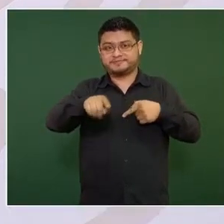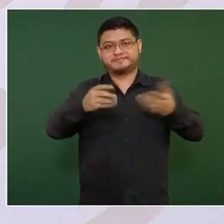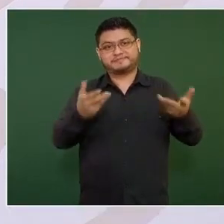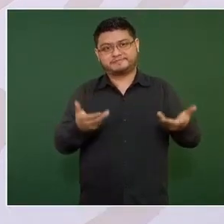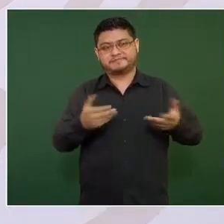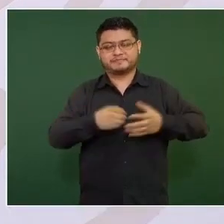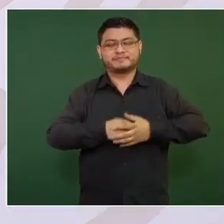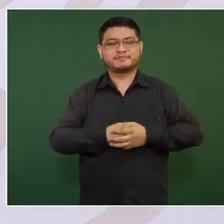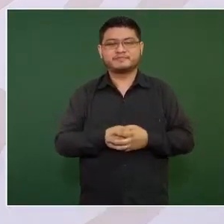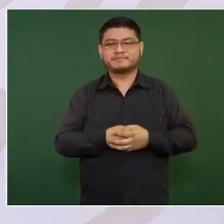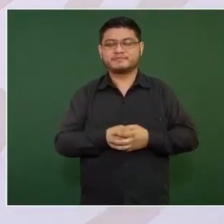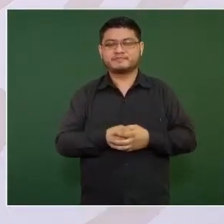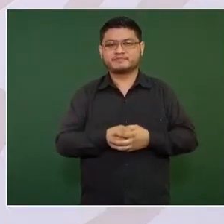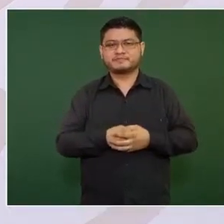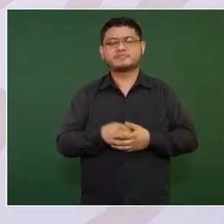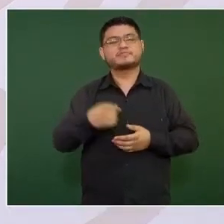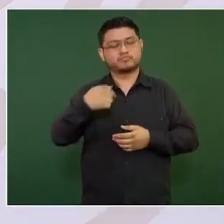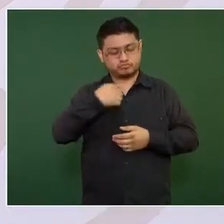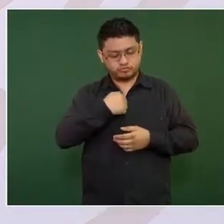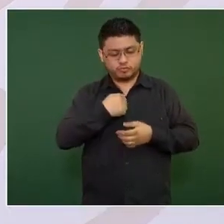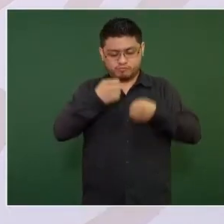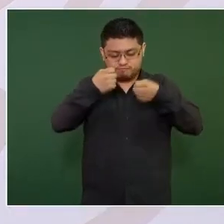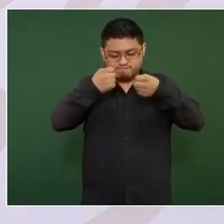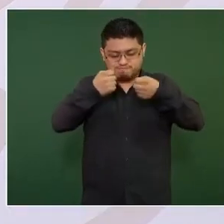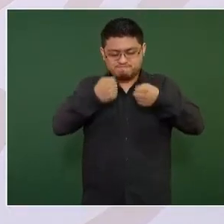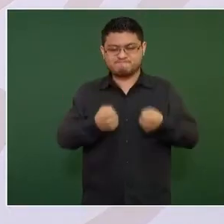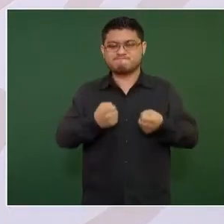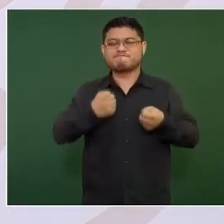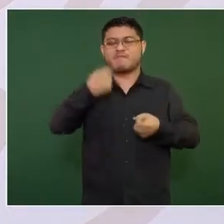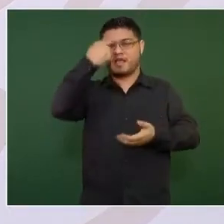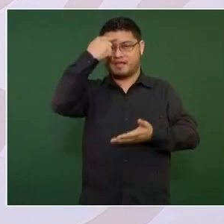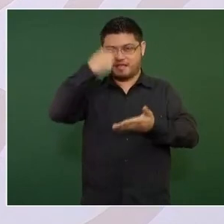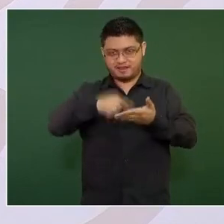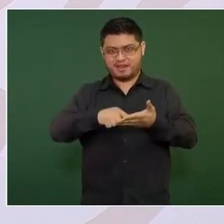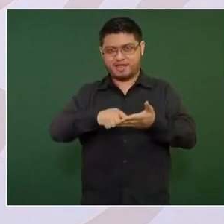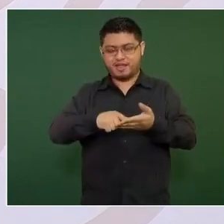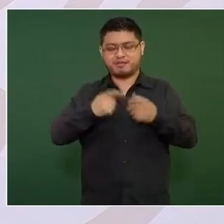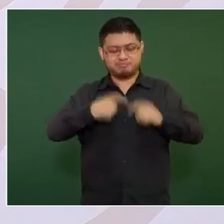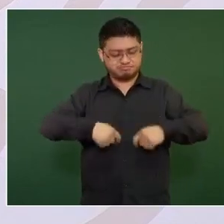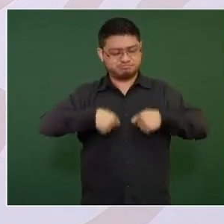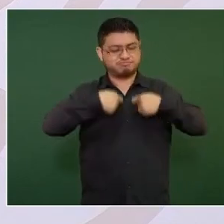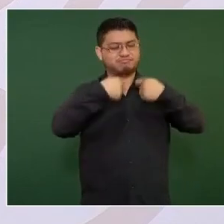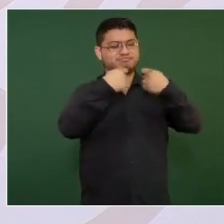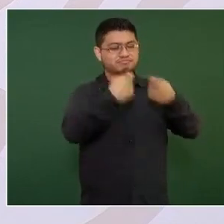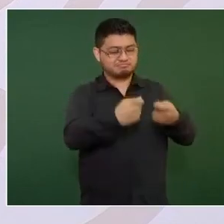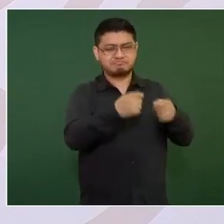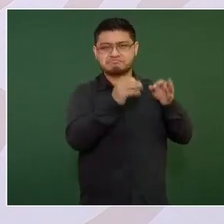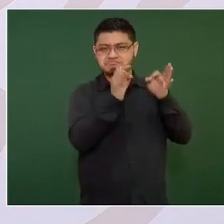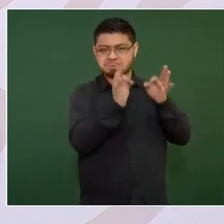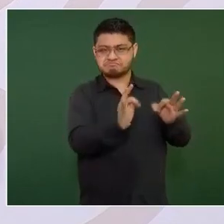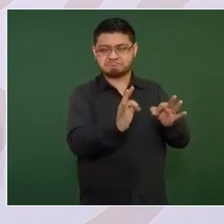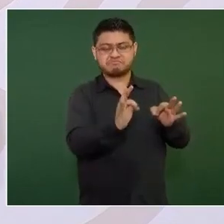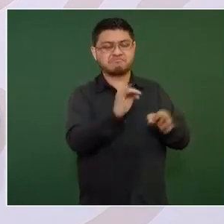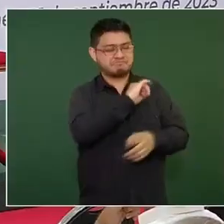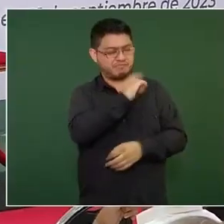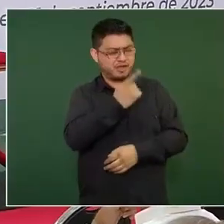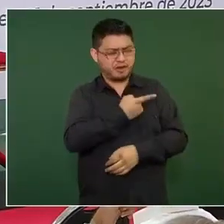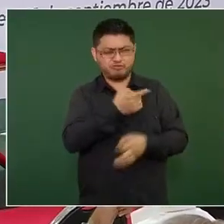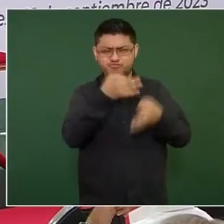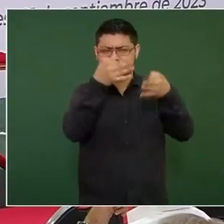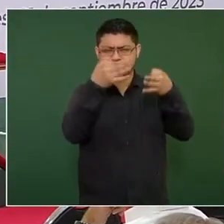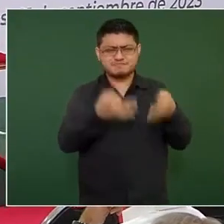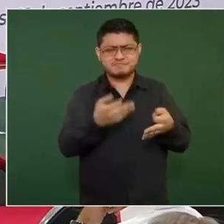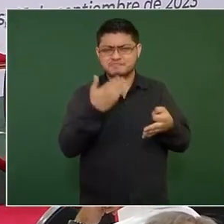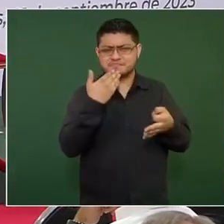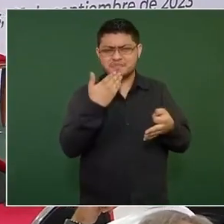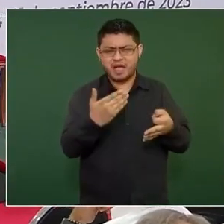pues con más firmeza sostengo que vamos a entregar un buen sistema de salud